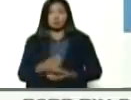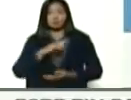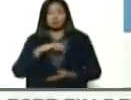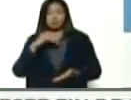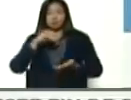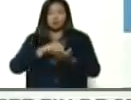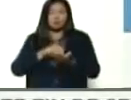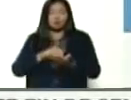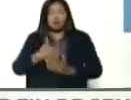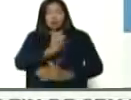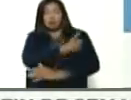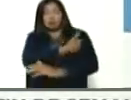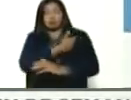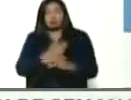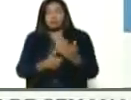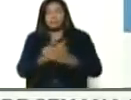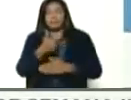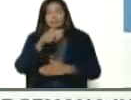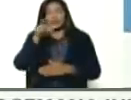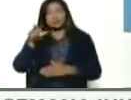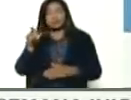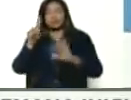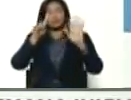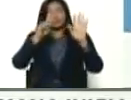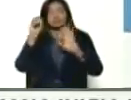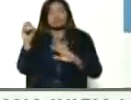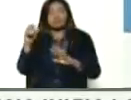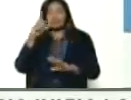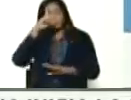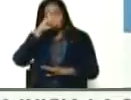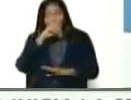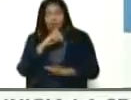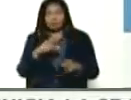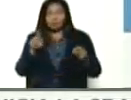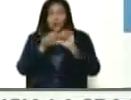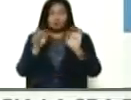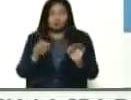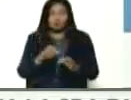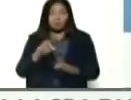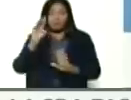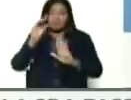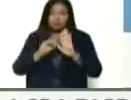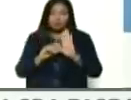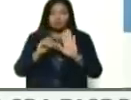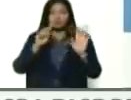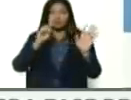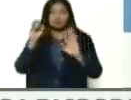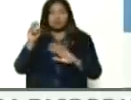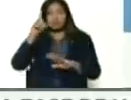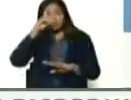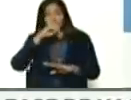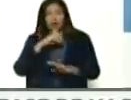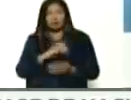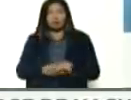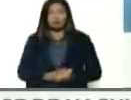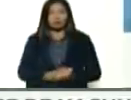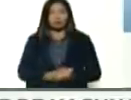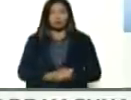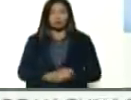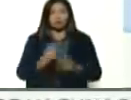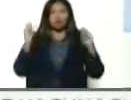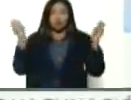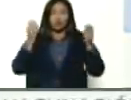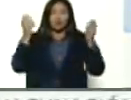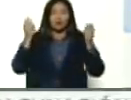la vacuna para mayores de 60 años que es la vacuna es un nivel como la vacuna para menores de 60 años en la jornada de ayer y hoy